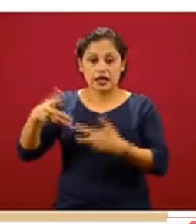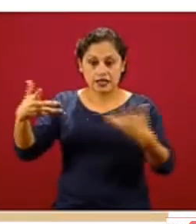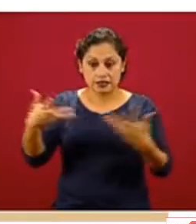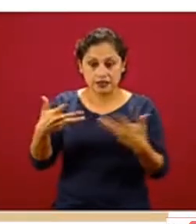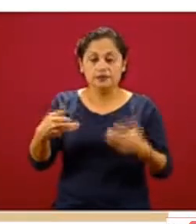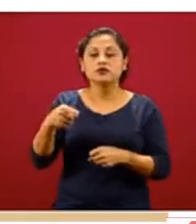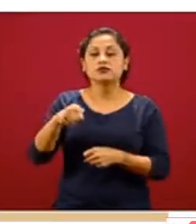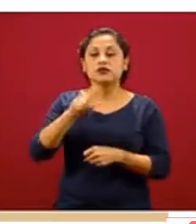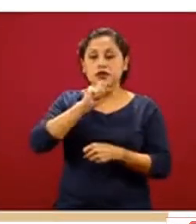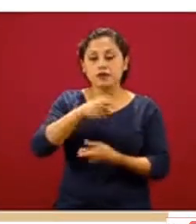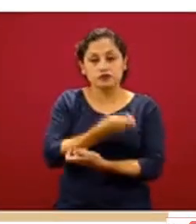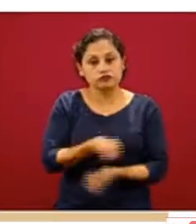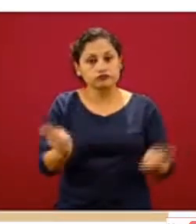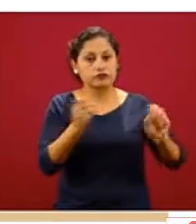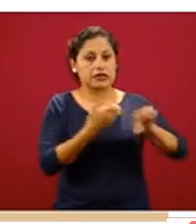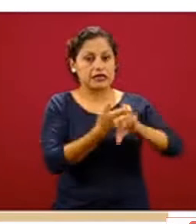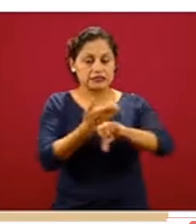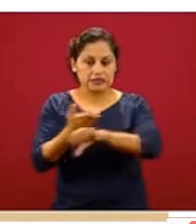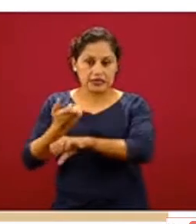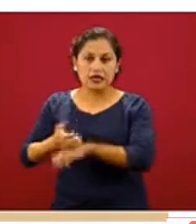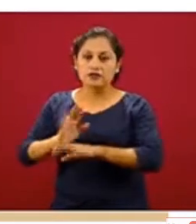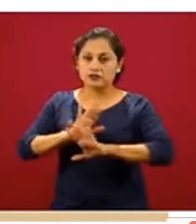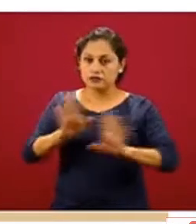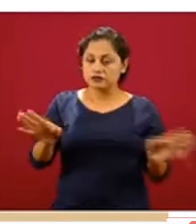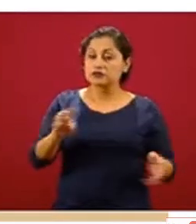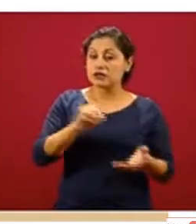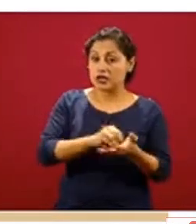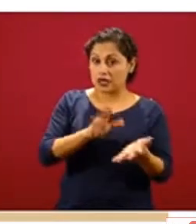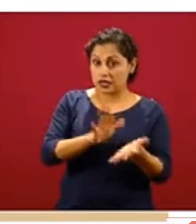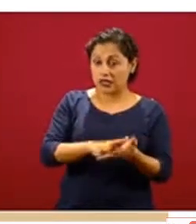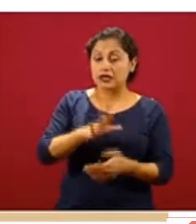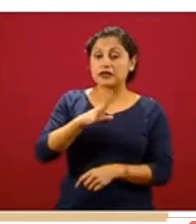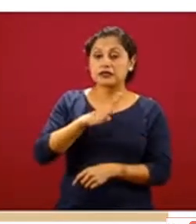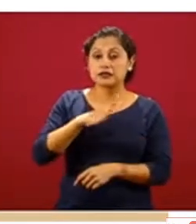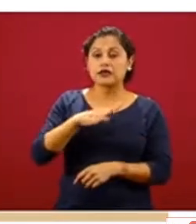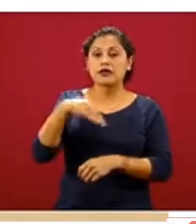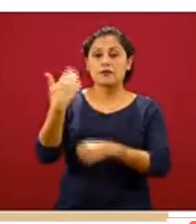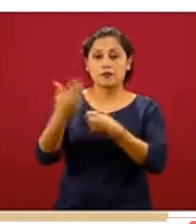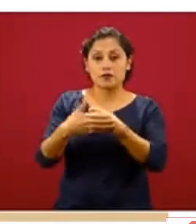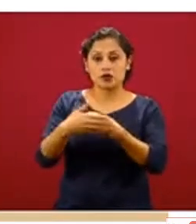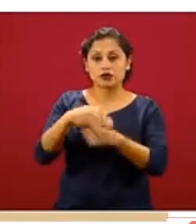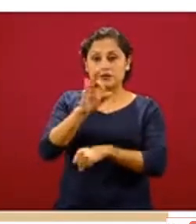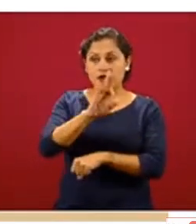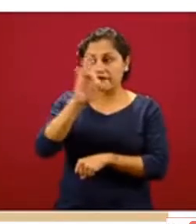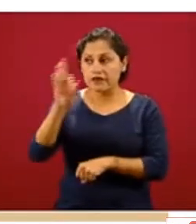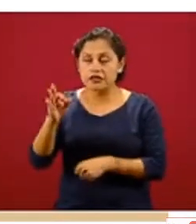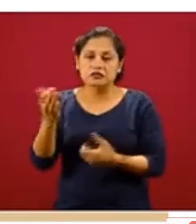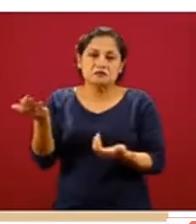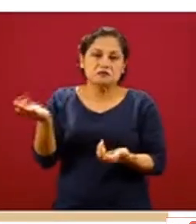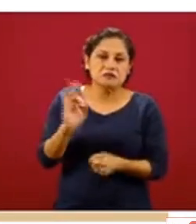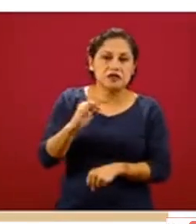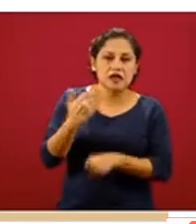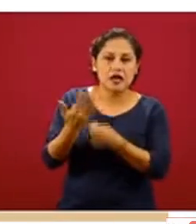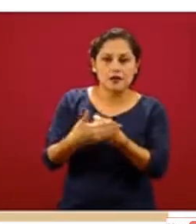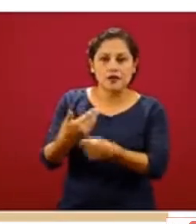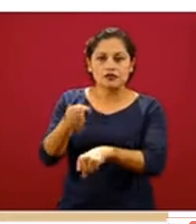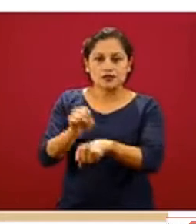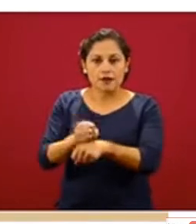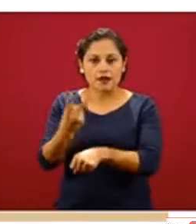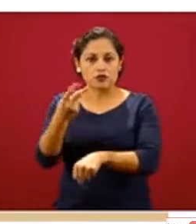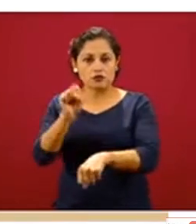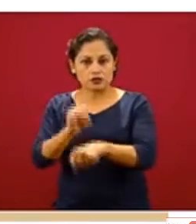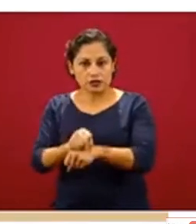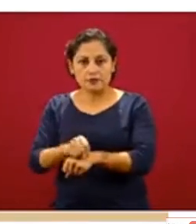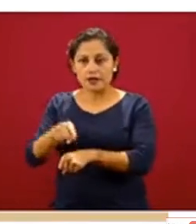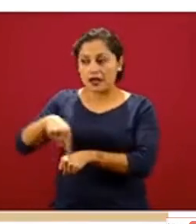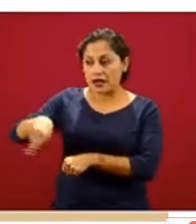que eso ya está listo. Estamos esperando que tengamos fecha, ya sea la próxima semana o máximo en 2 semanas, del Comité de